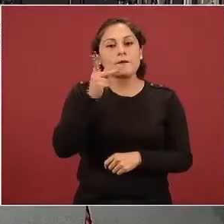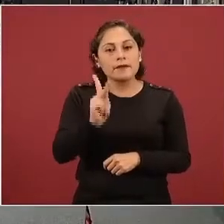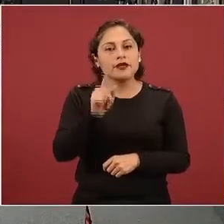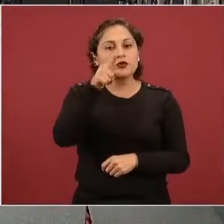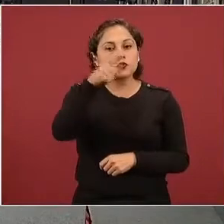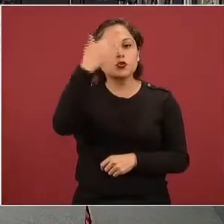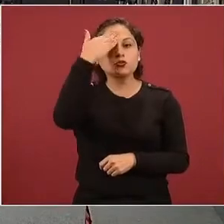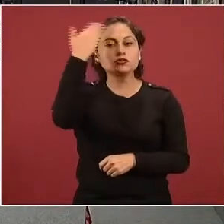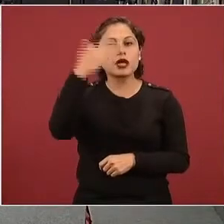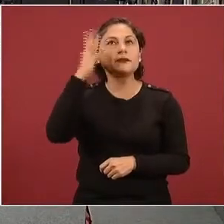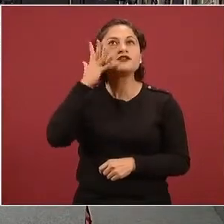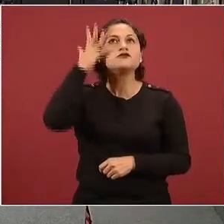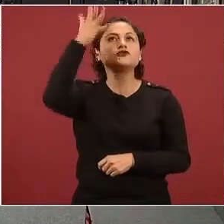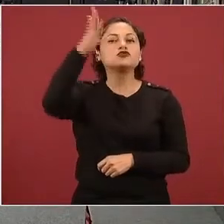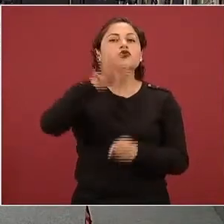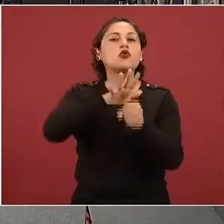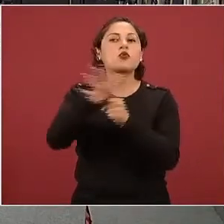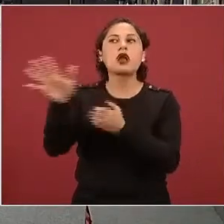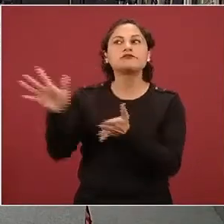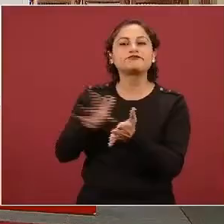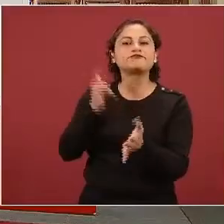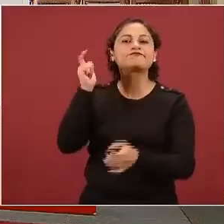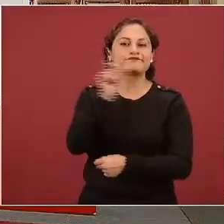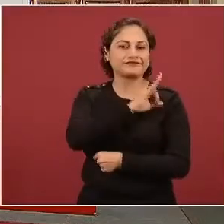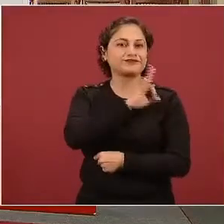a obtenerlo, pero si no lo sabes,